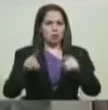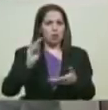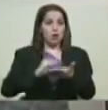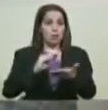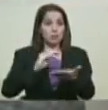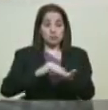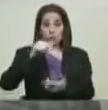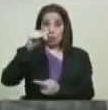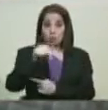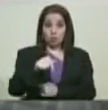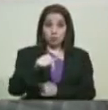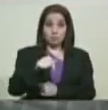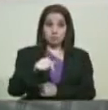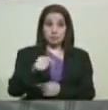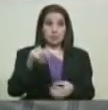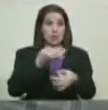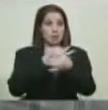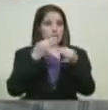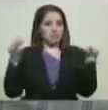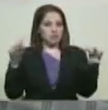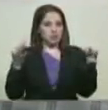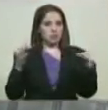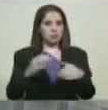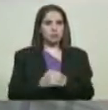Hoy está más perfeccionado.